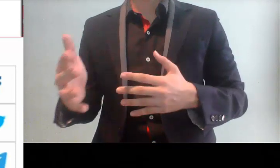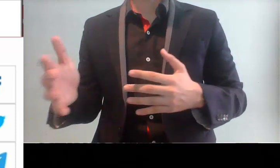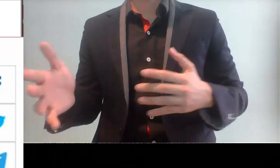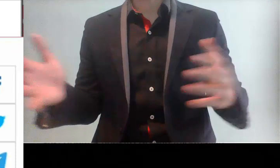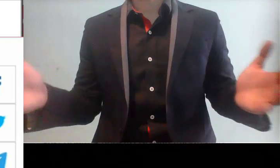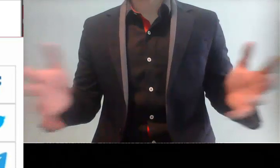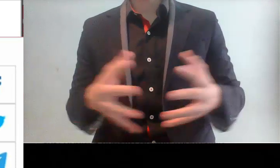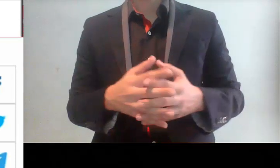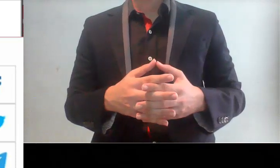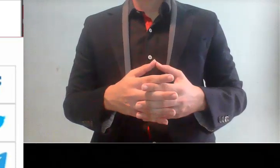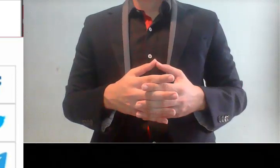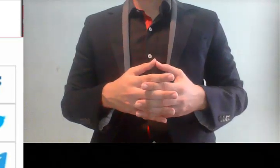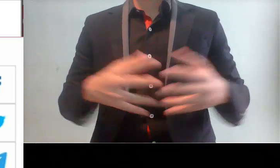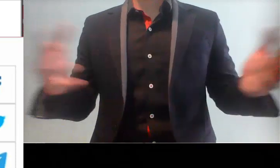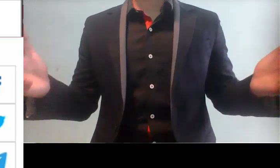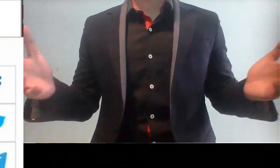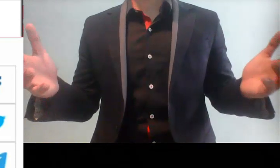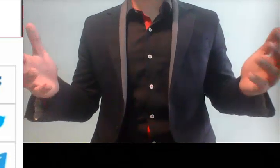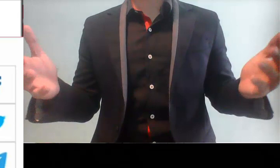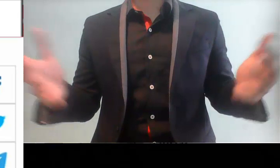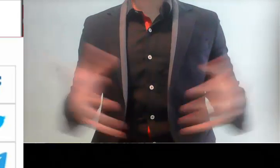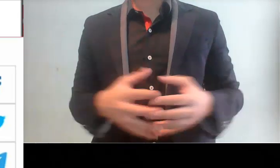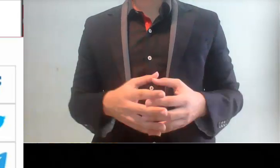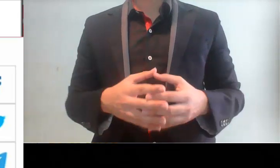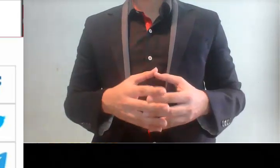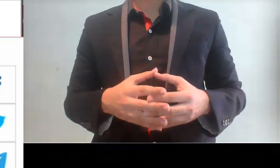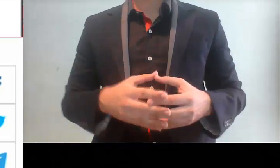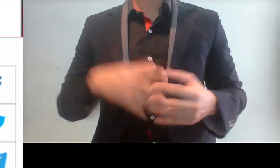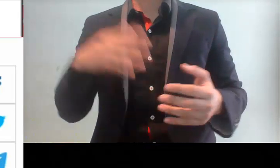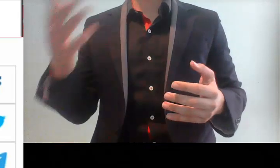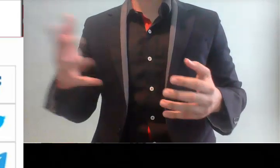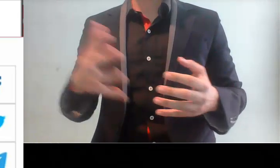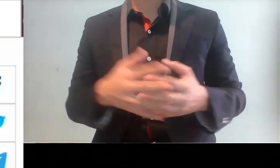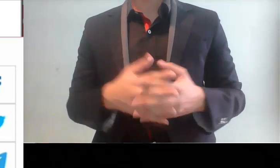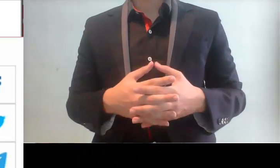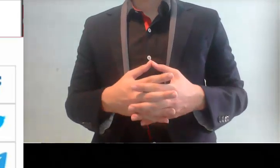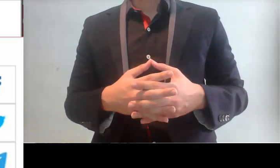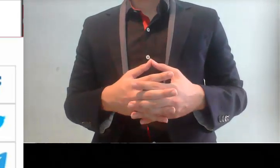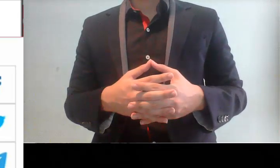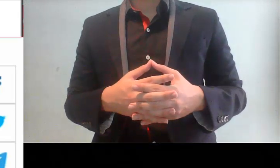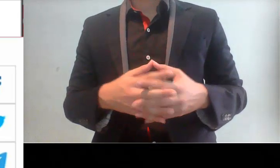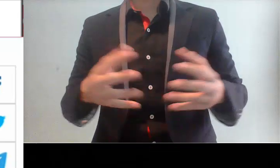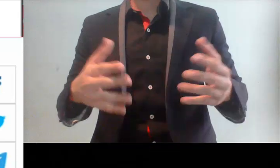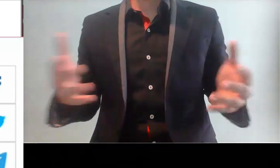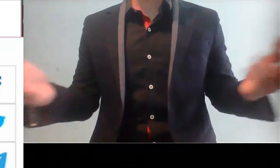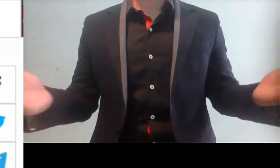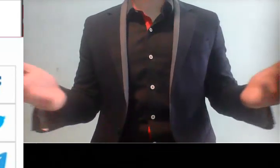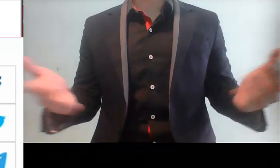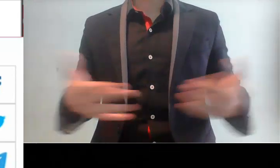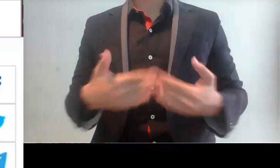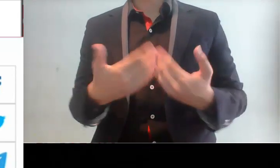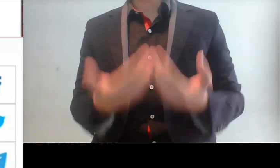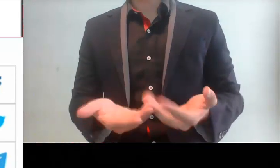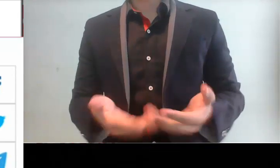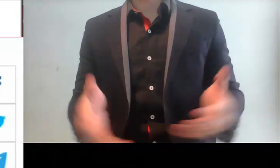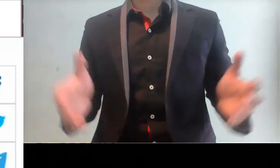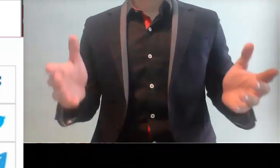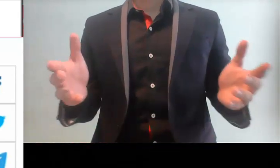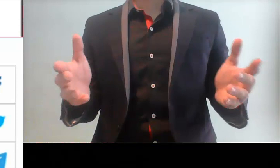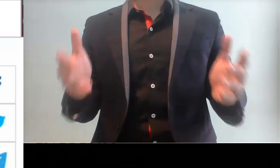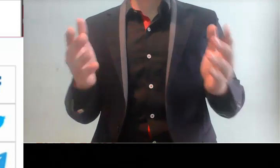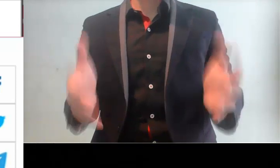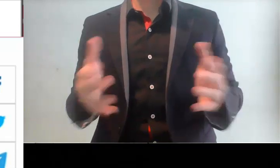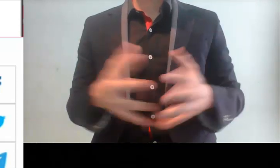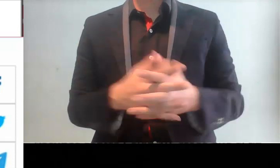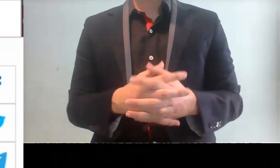en unas urnas, pero sí lo podemos hacer mediante informática. Es realmente eso lo que tenemos que analizar, porque en